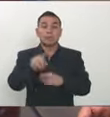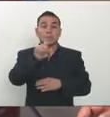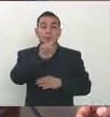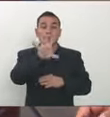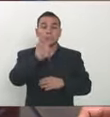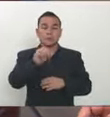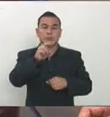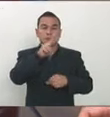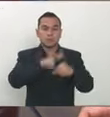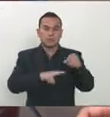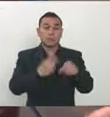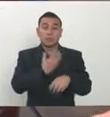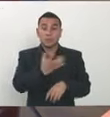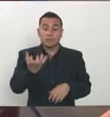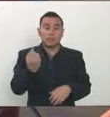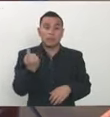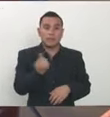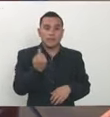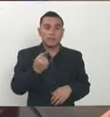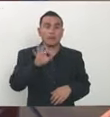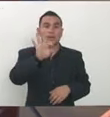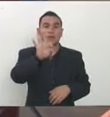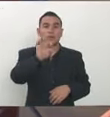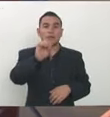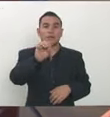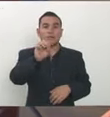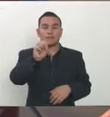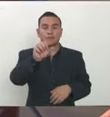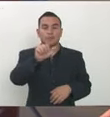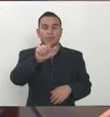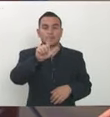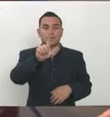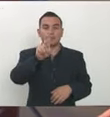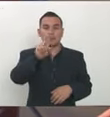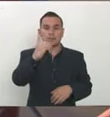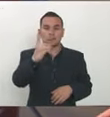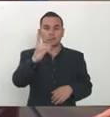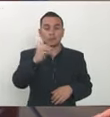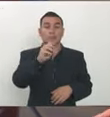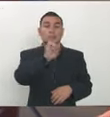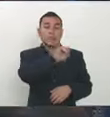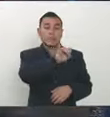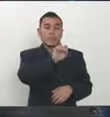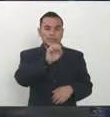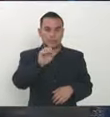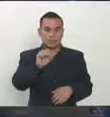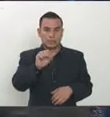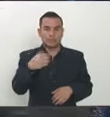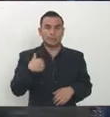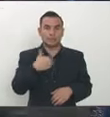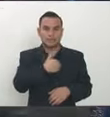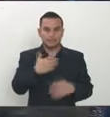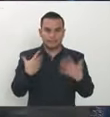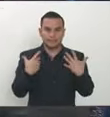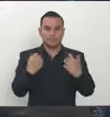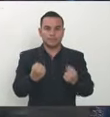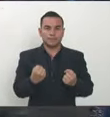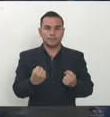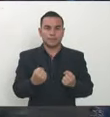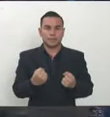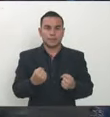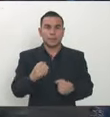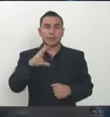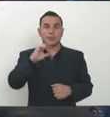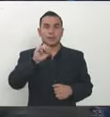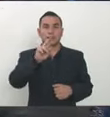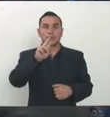personal de Fosalud, del Seguro Social, del Ministerio de Salud, del CONA,